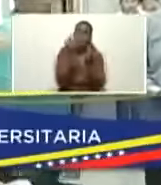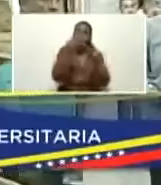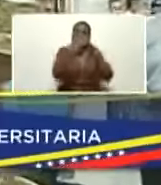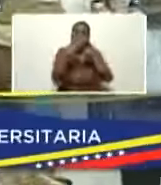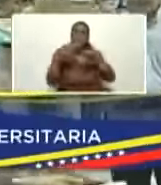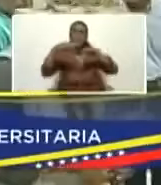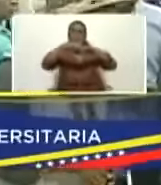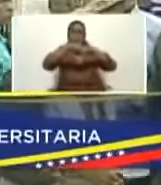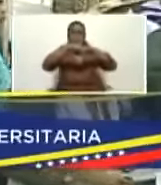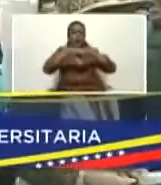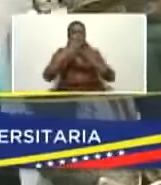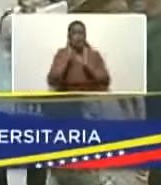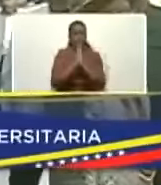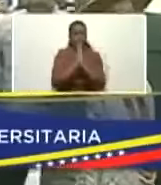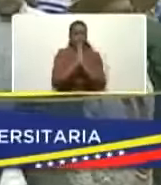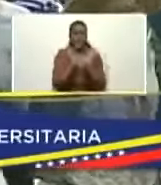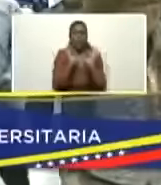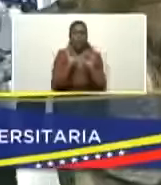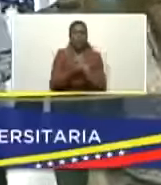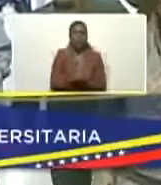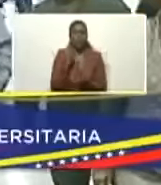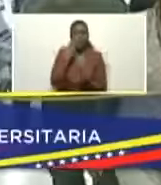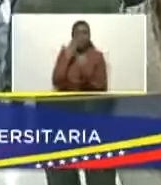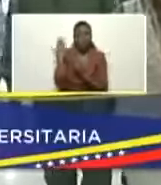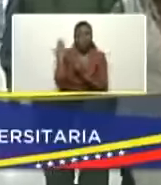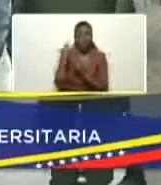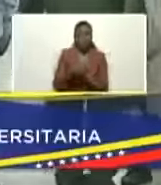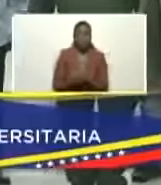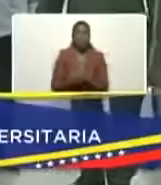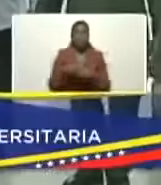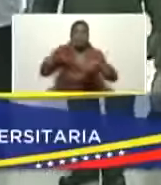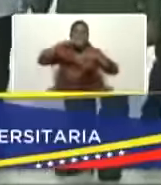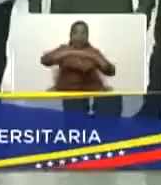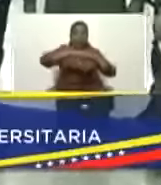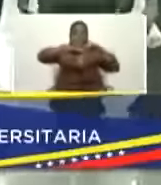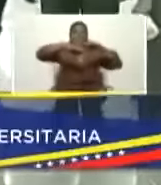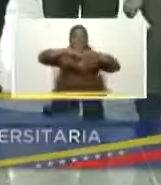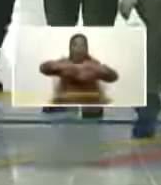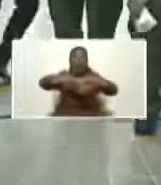zapatos. Ahora sí, ve. Me pongo mis zapatos.